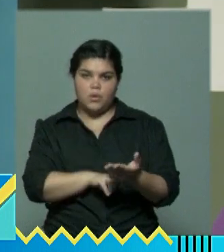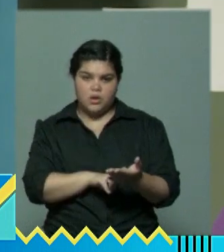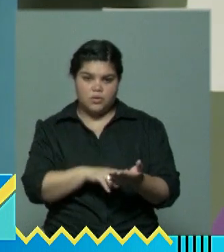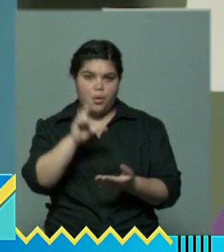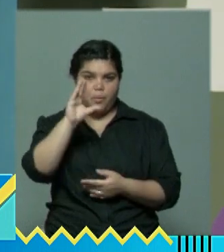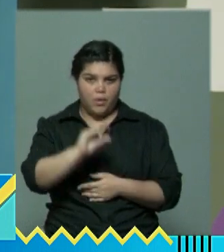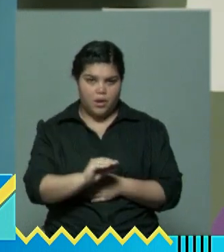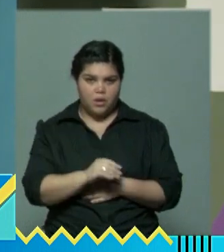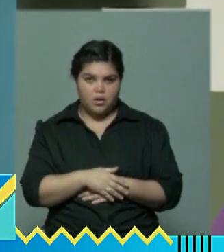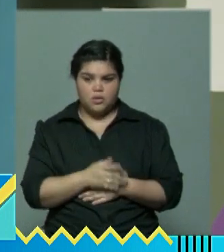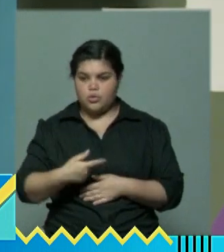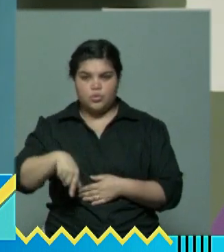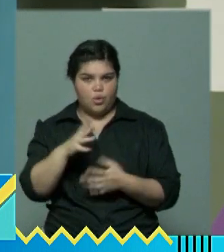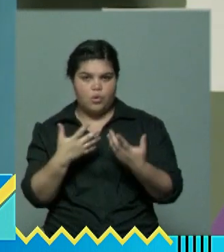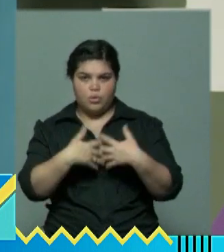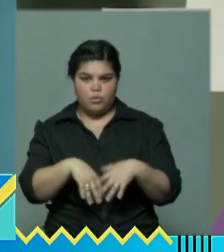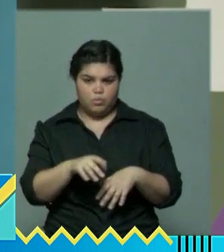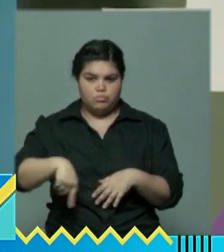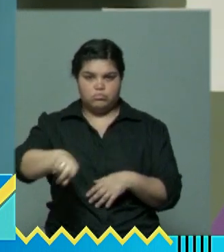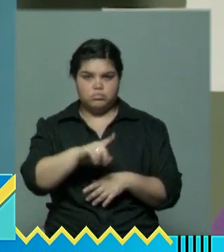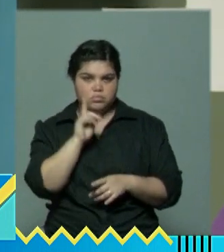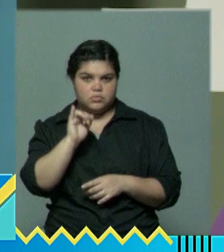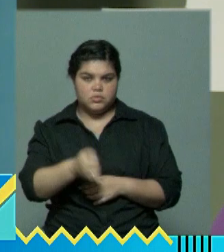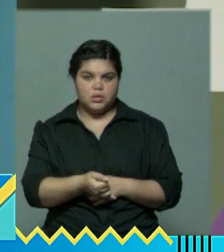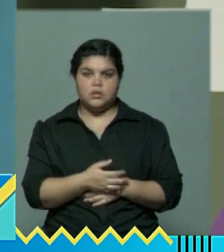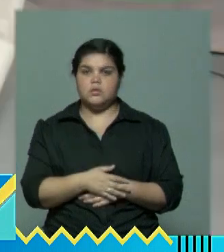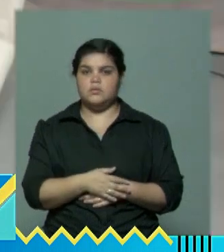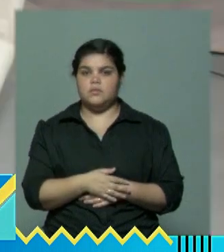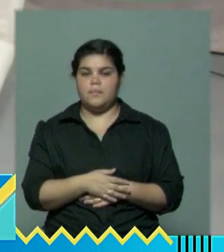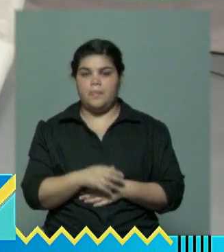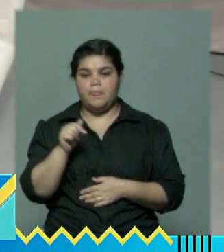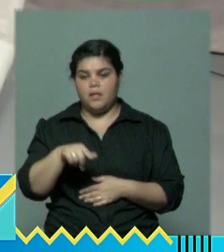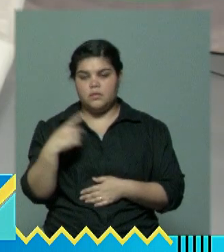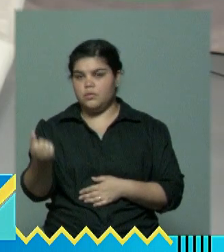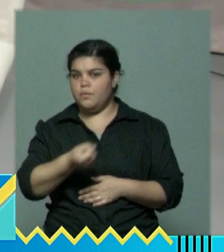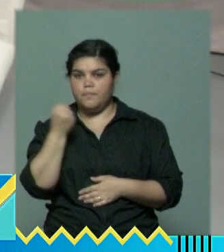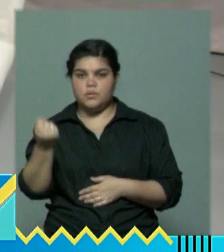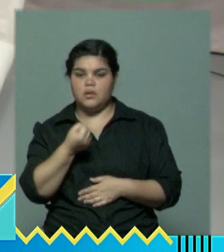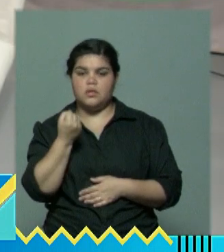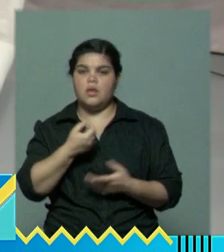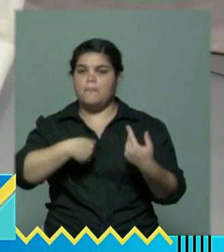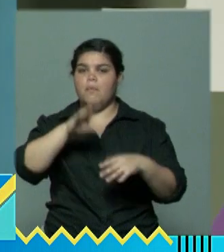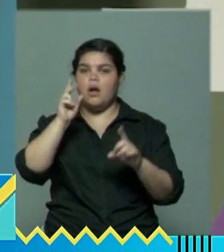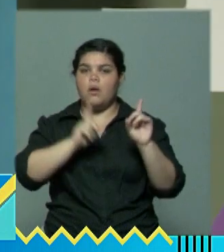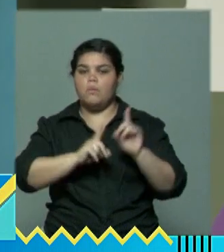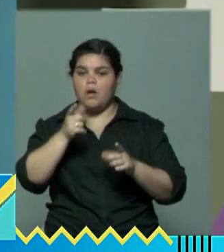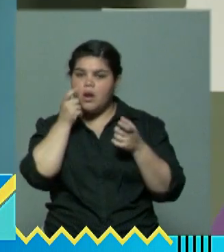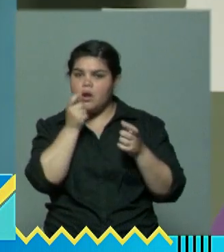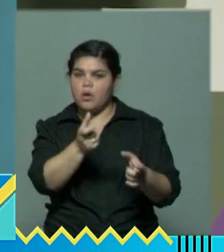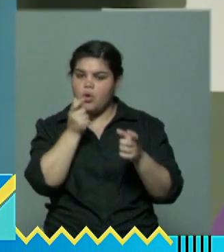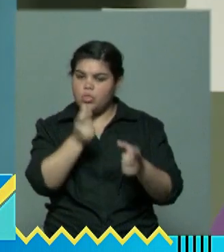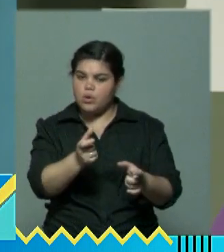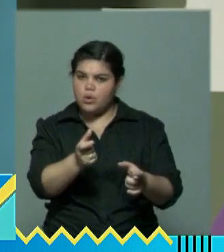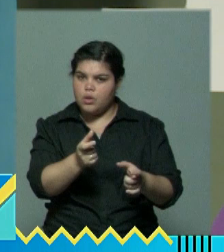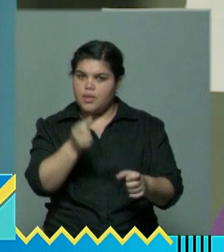todos. Pero es bueno esto, si bien es bueno, pero me parece que es fundamental el tema control. O sea, el